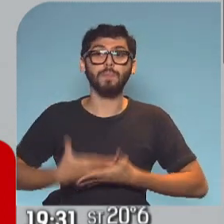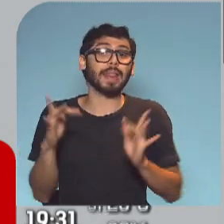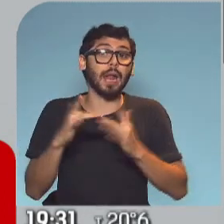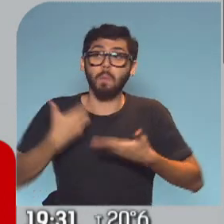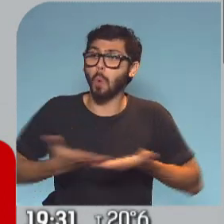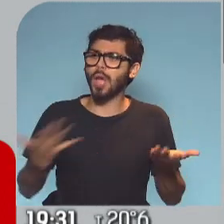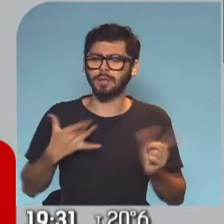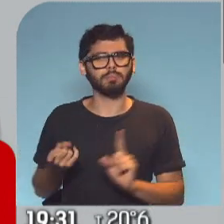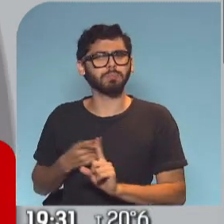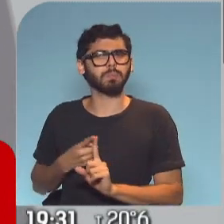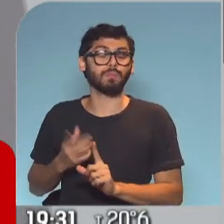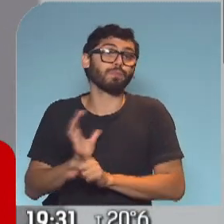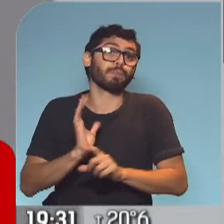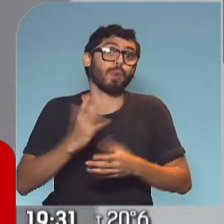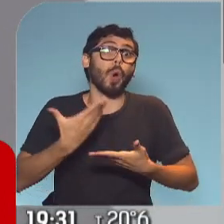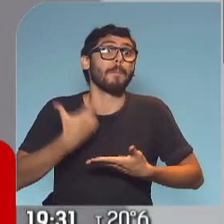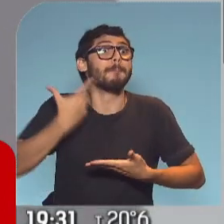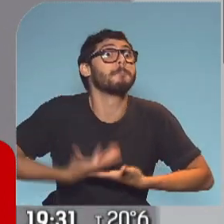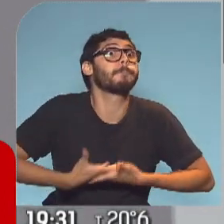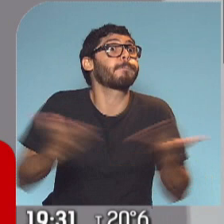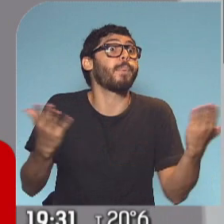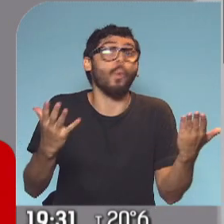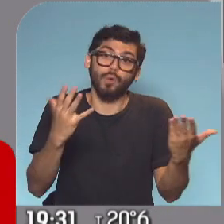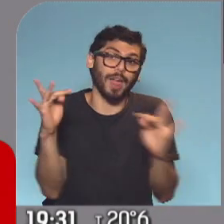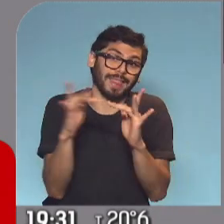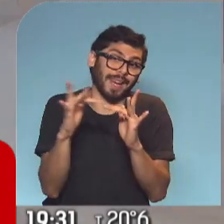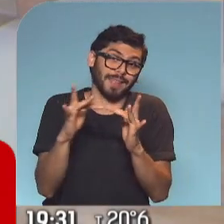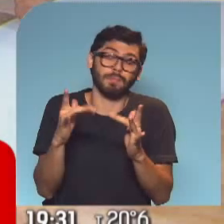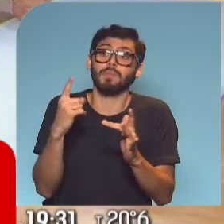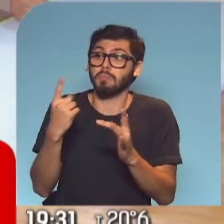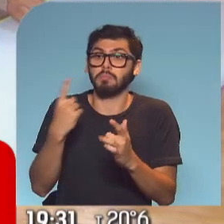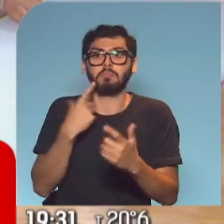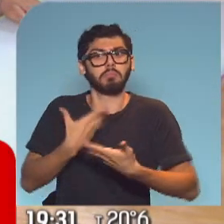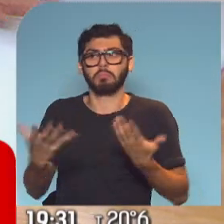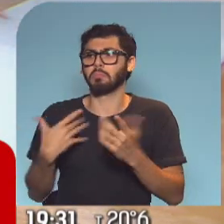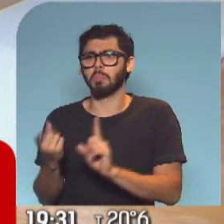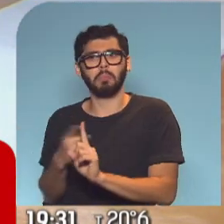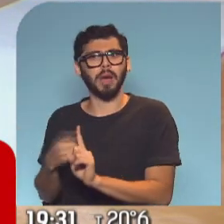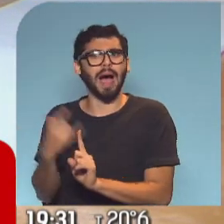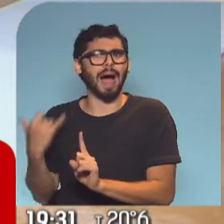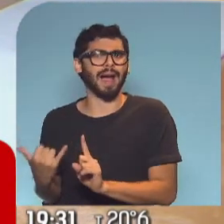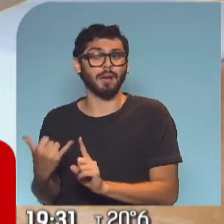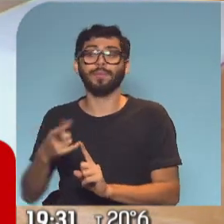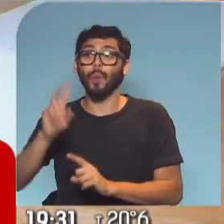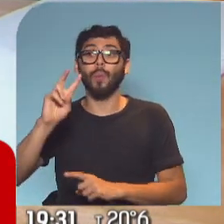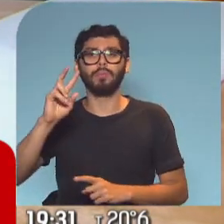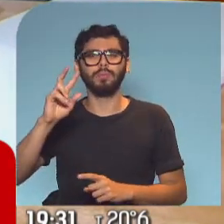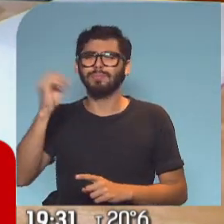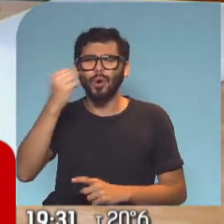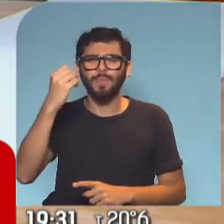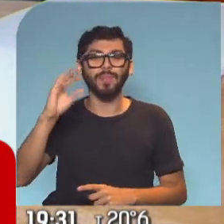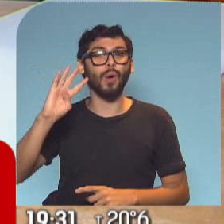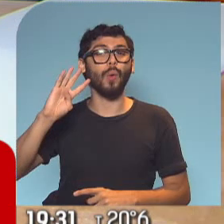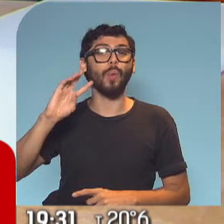redes sociales, la forma más pública de hacerlo. Pero decíamos, importante destacar esto, que la vicepresidenta empieza a jugar